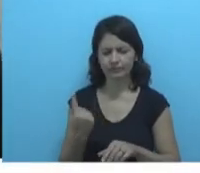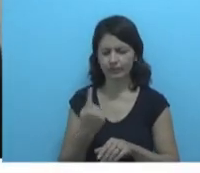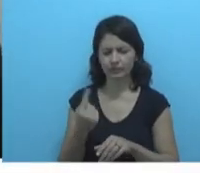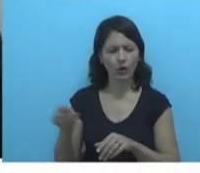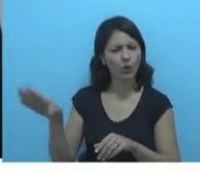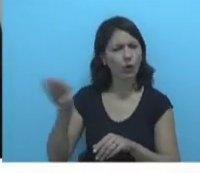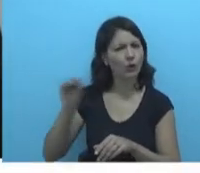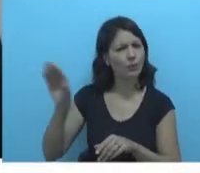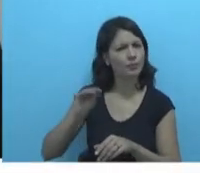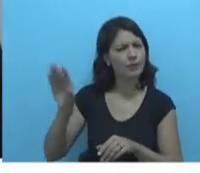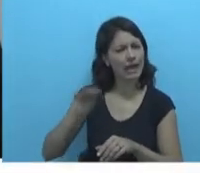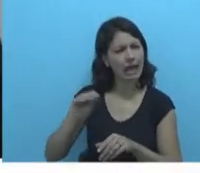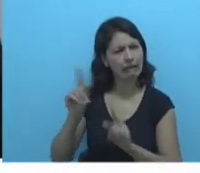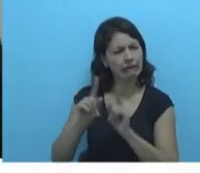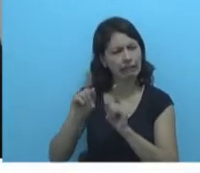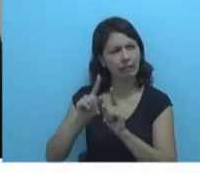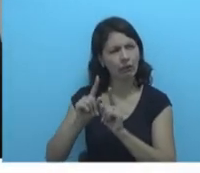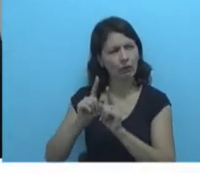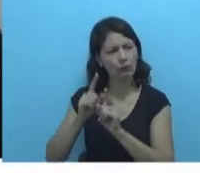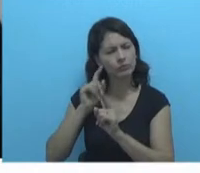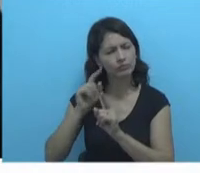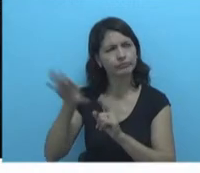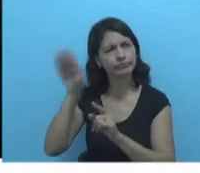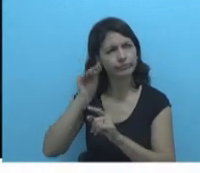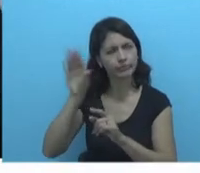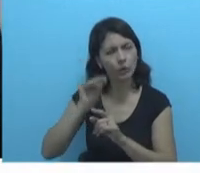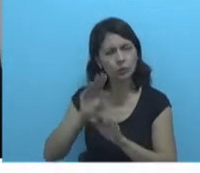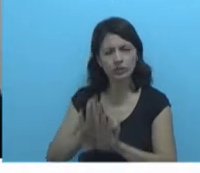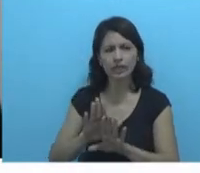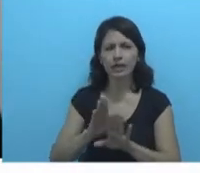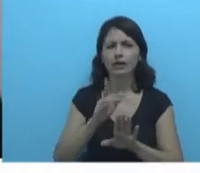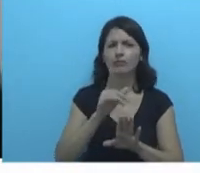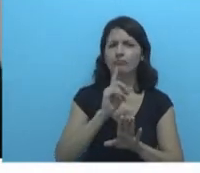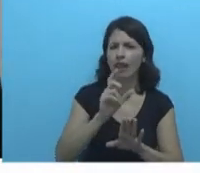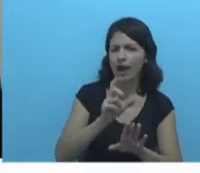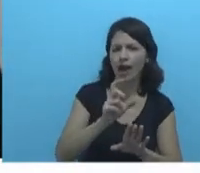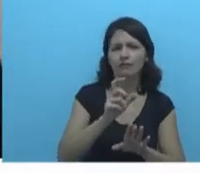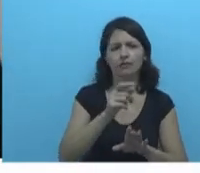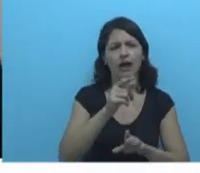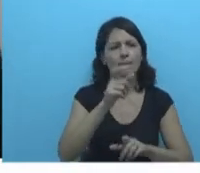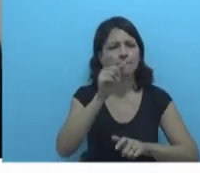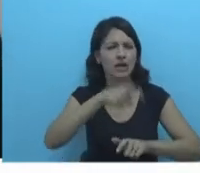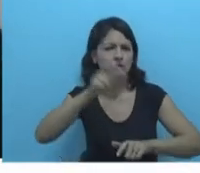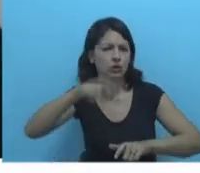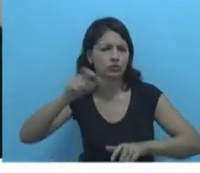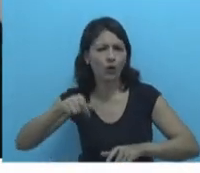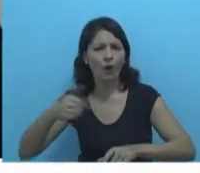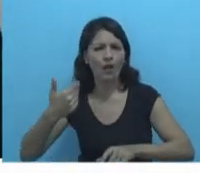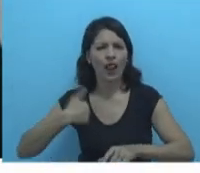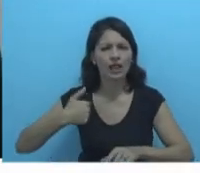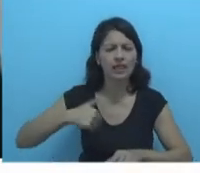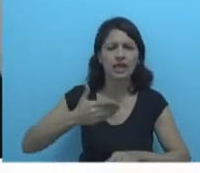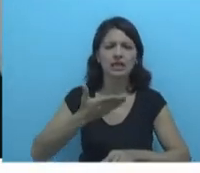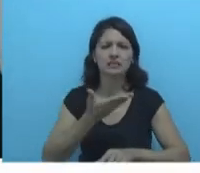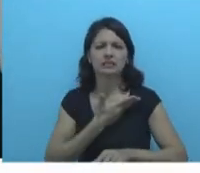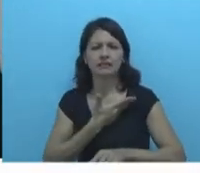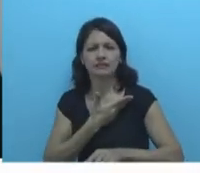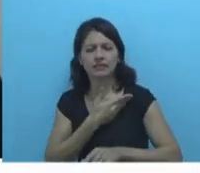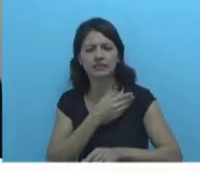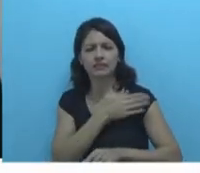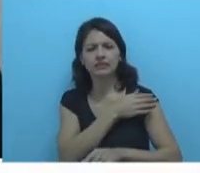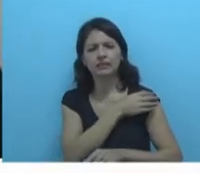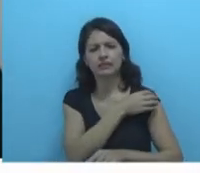Los argentinos, los santafesinos, los que pretendemos justamente que